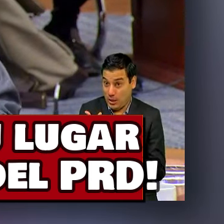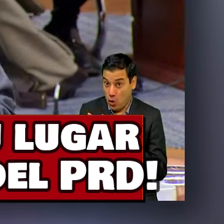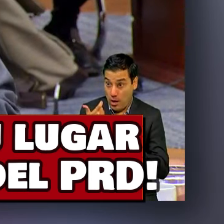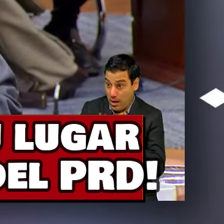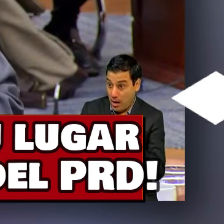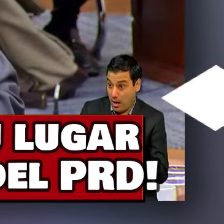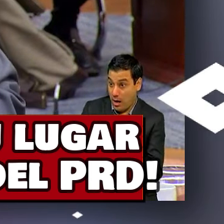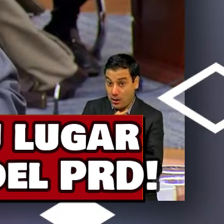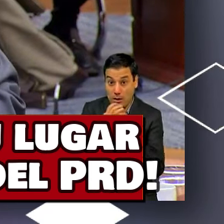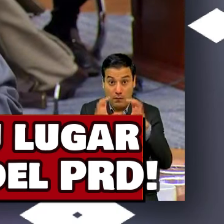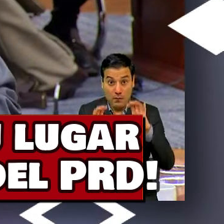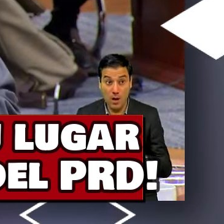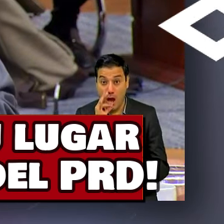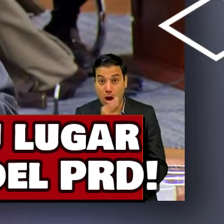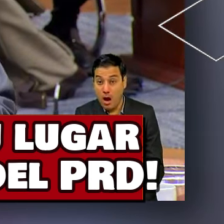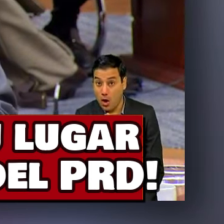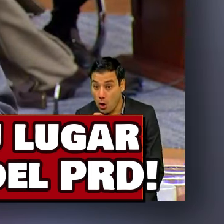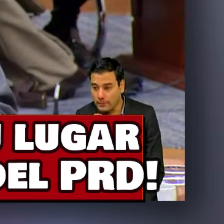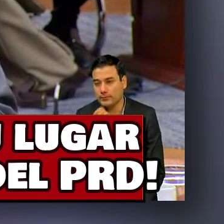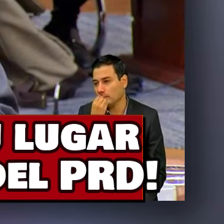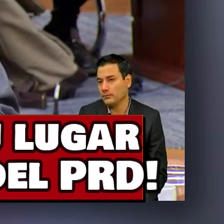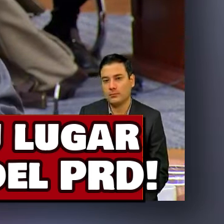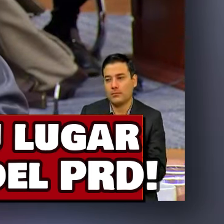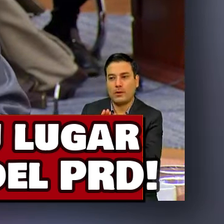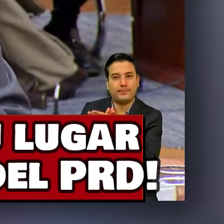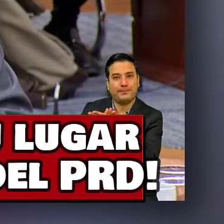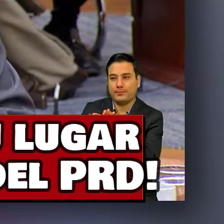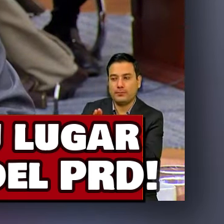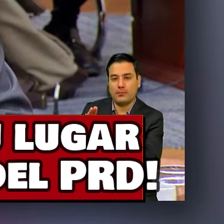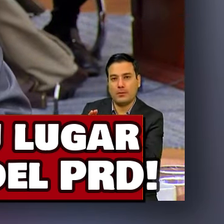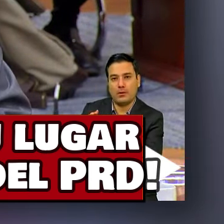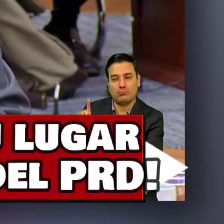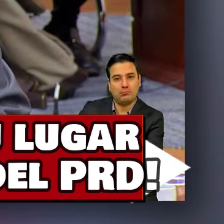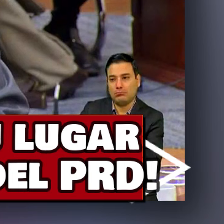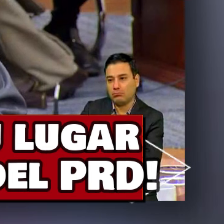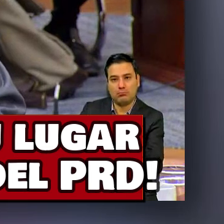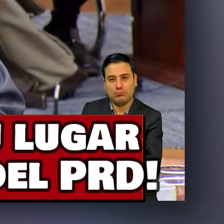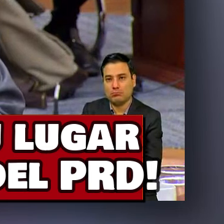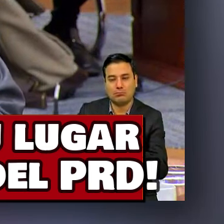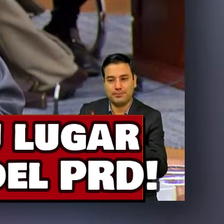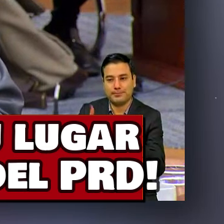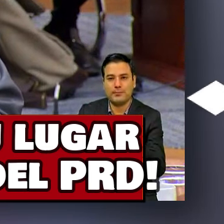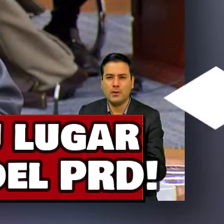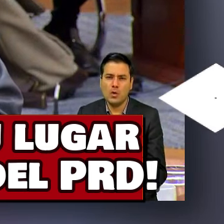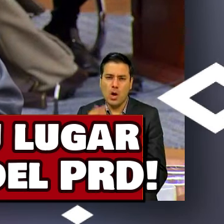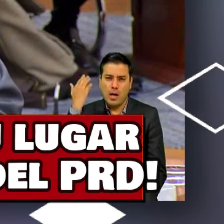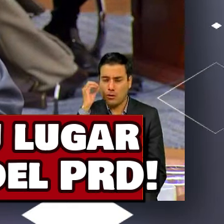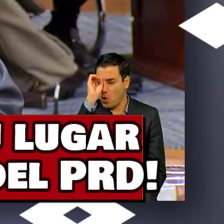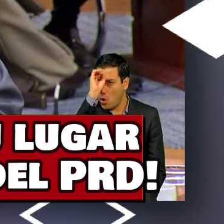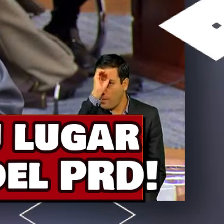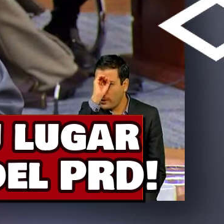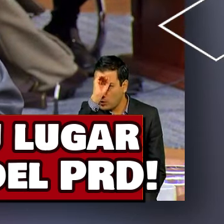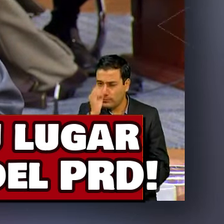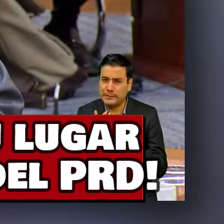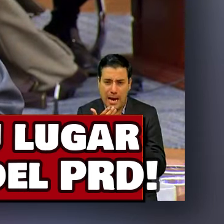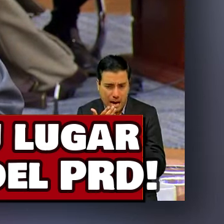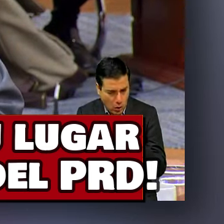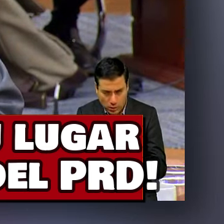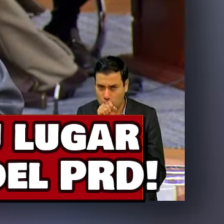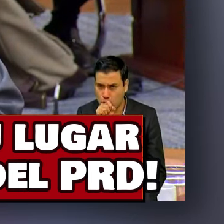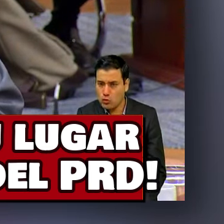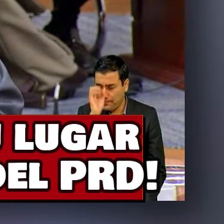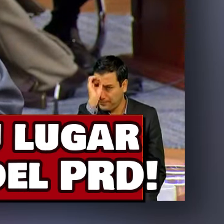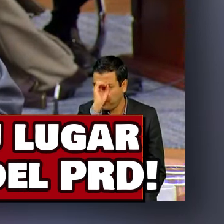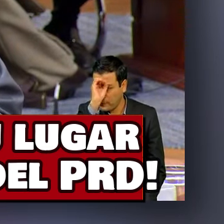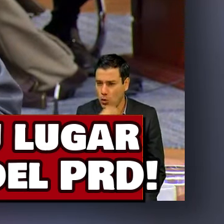ser registrado. Consistente con la posición que mantuve en ese debate y alguno posterior, yo solicito que se vote por